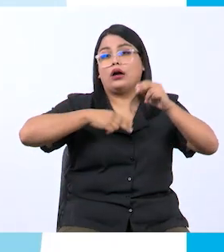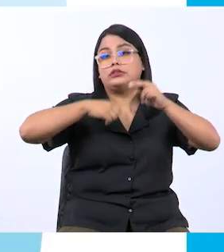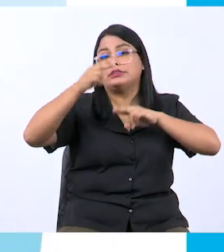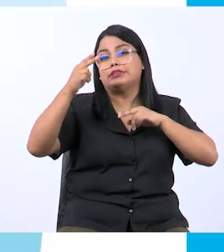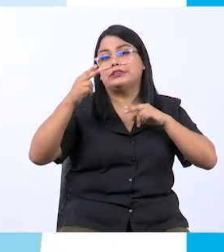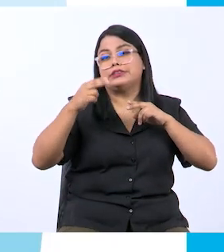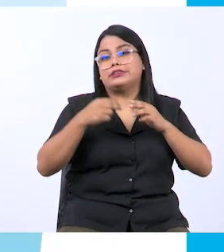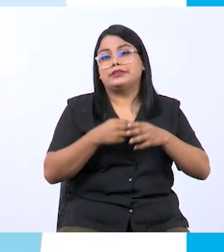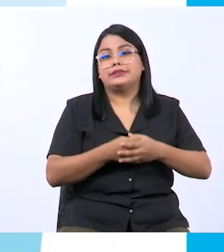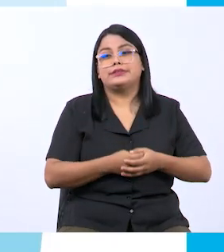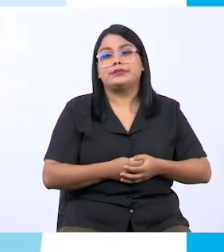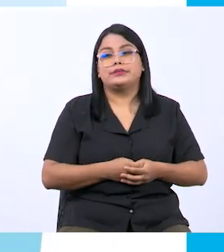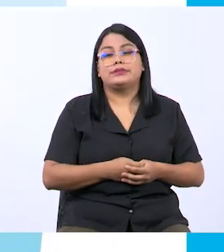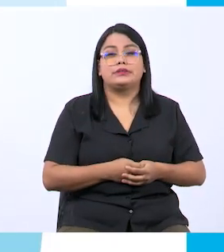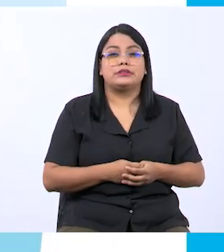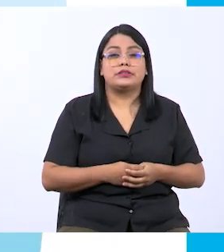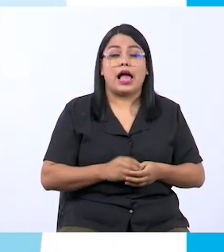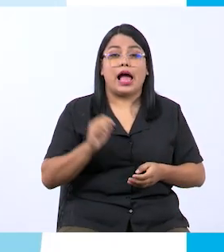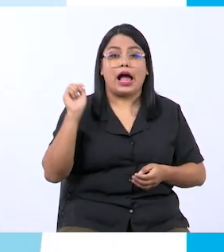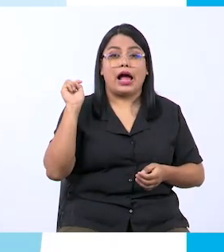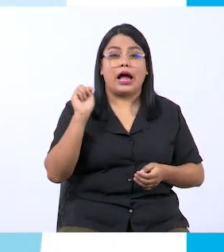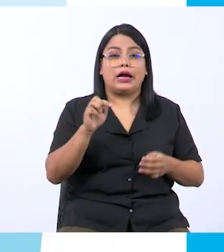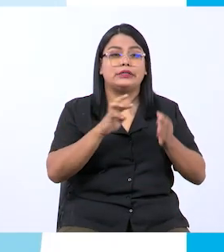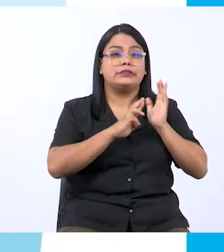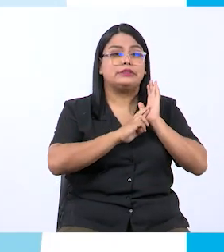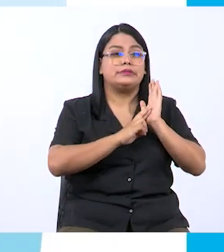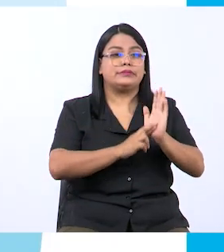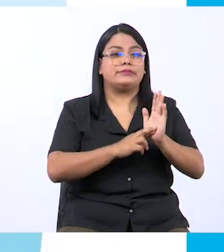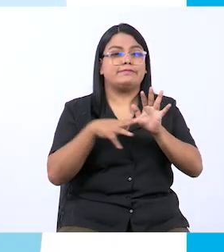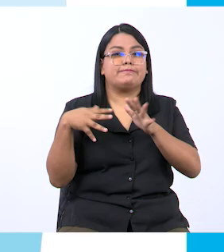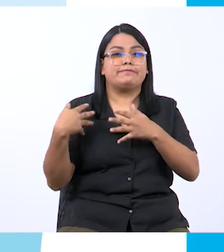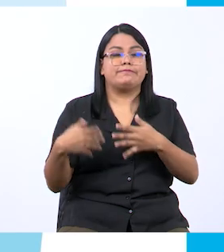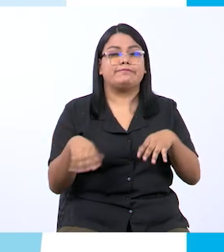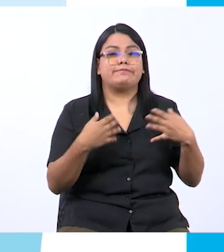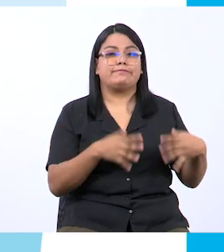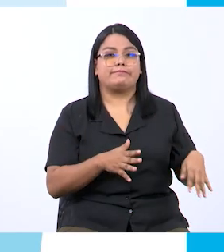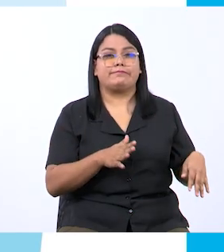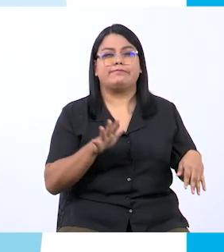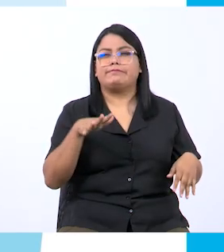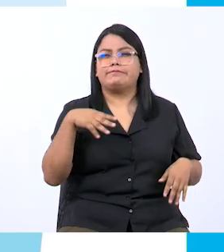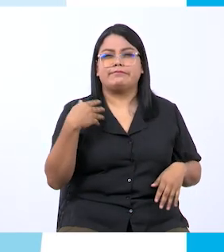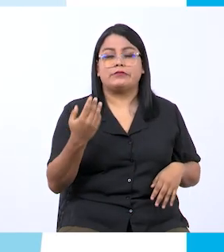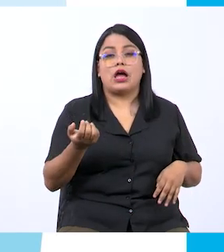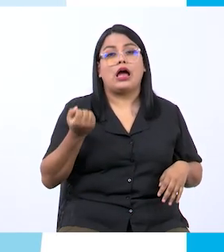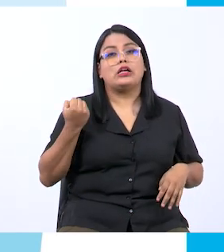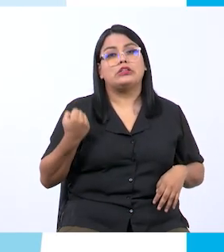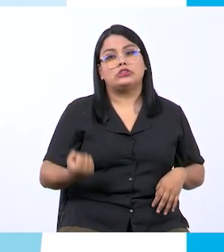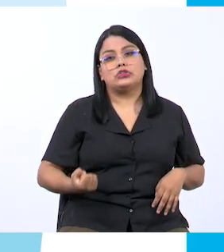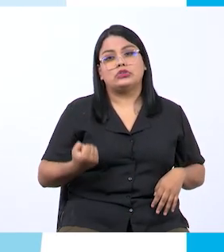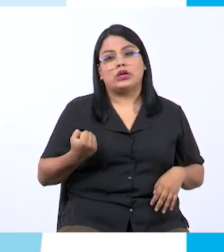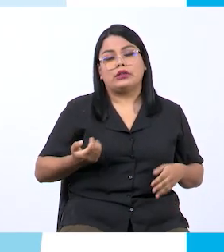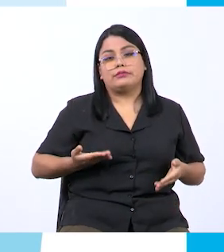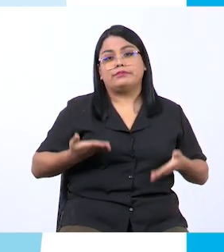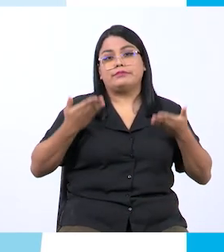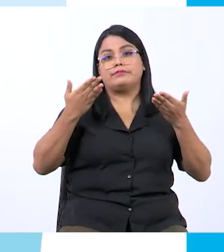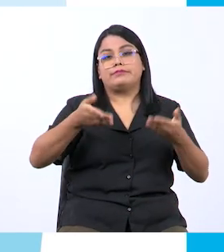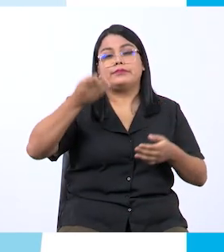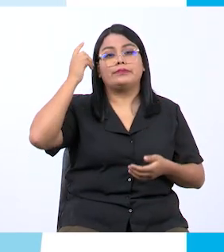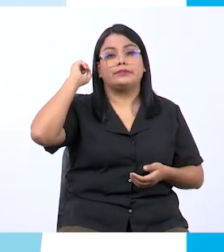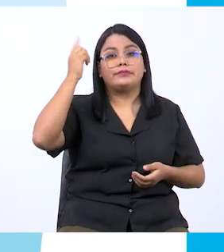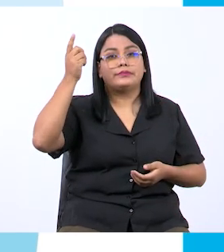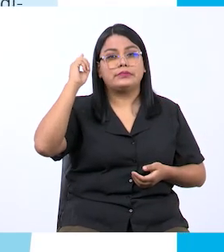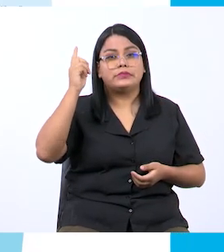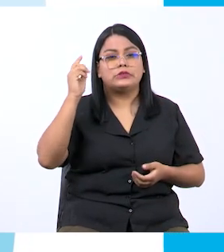Construcción. En esta etapa se presenta una actividad en la que el estudiantado, con ayuda